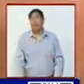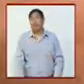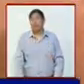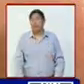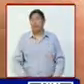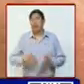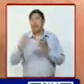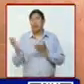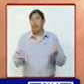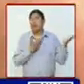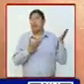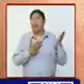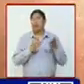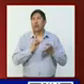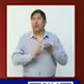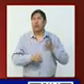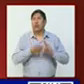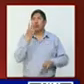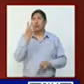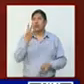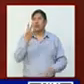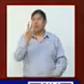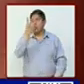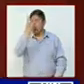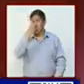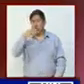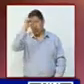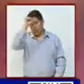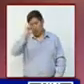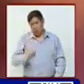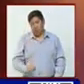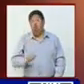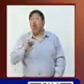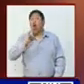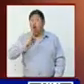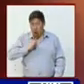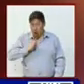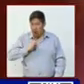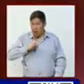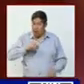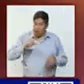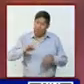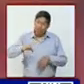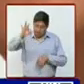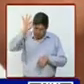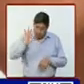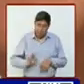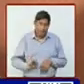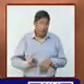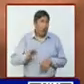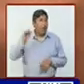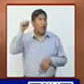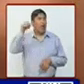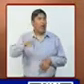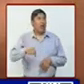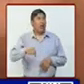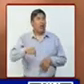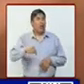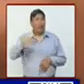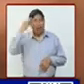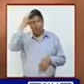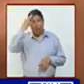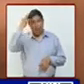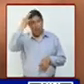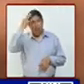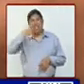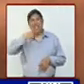Me llevaron al distrito 4 en Calacoto. Voy a delegar la responsabilidad. Ahí recién la fiscal